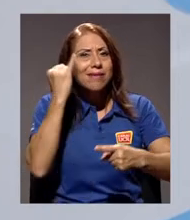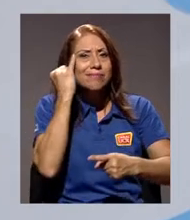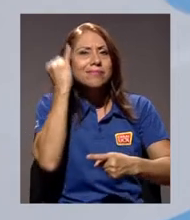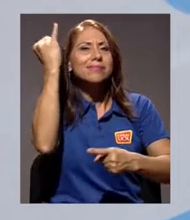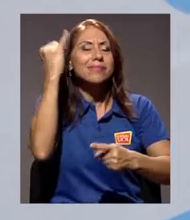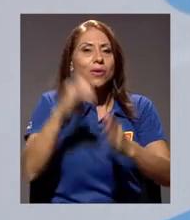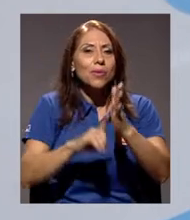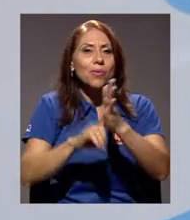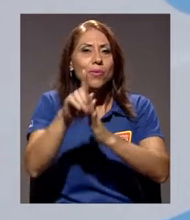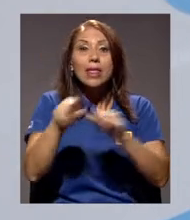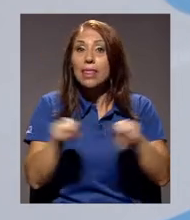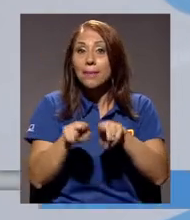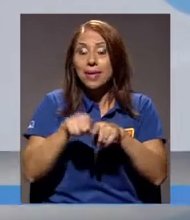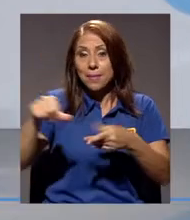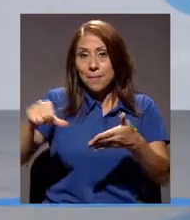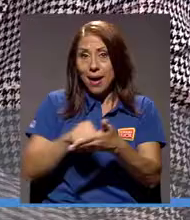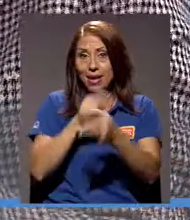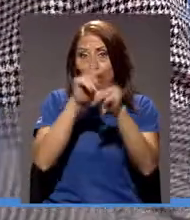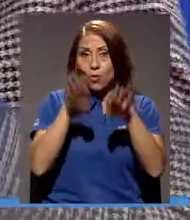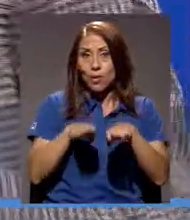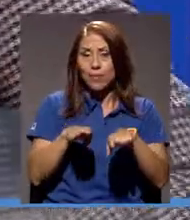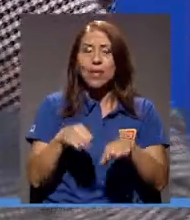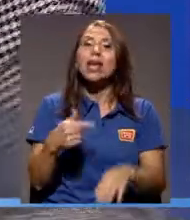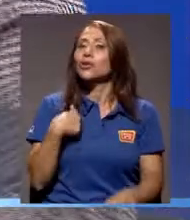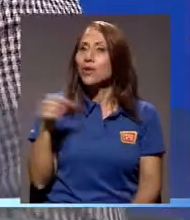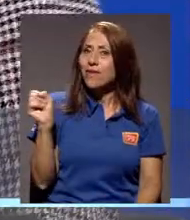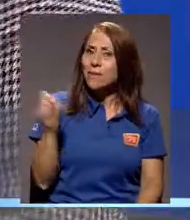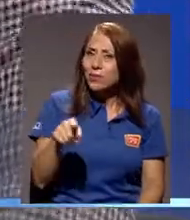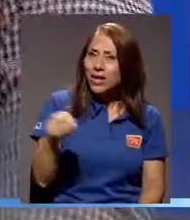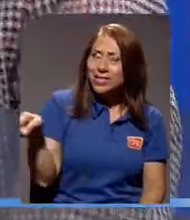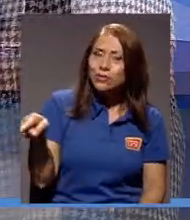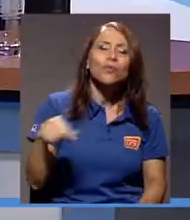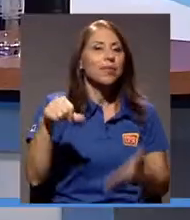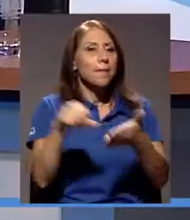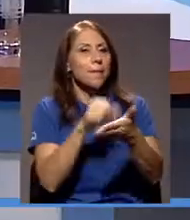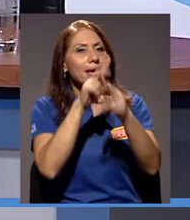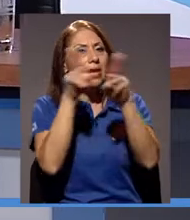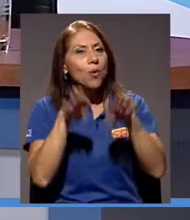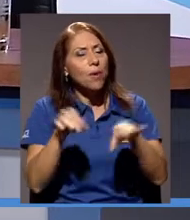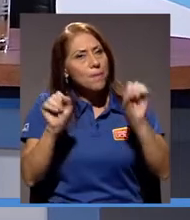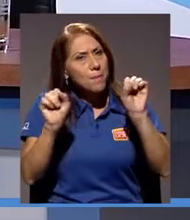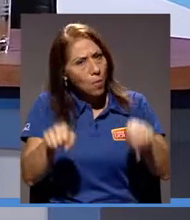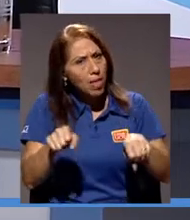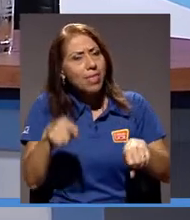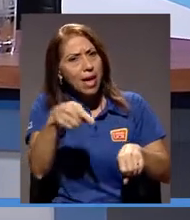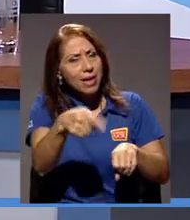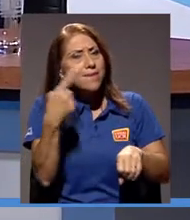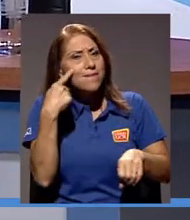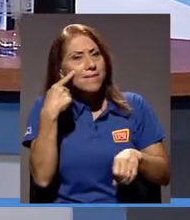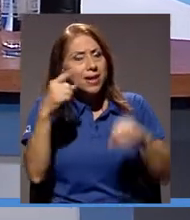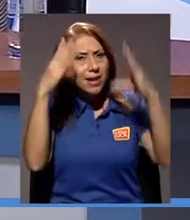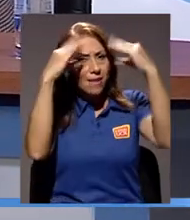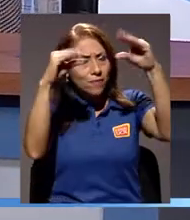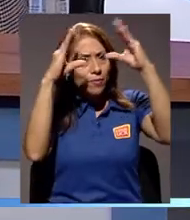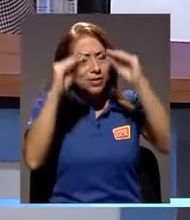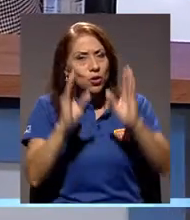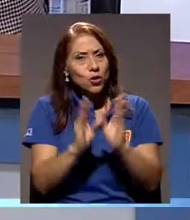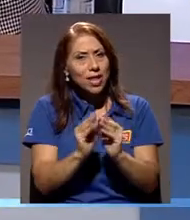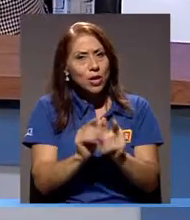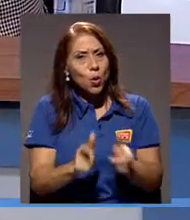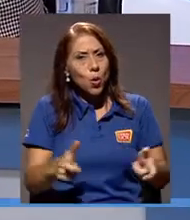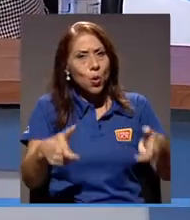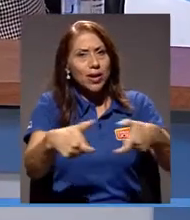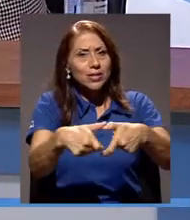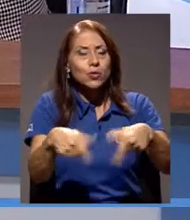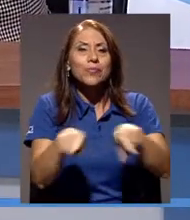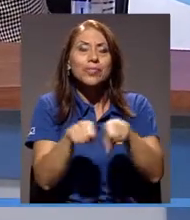ciertamente tenemos una página web eso va a preguntarle un poco intensa donde pueden ver tenemos la información del congreso mismo pero